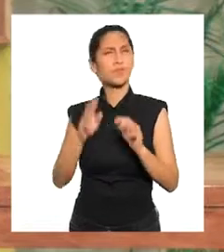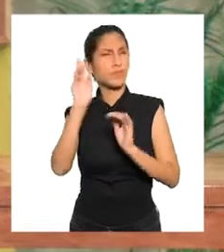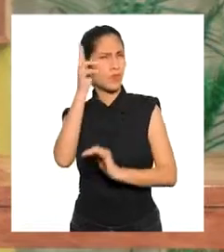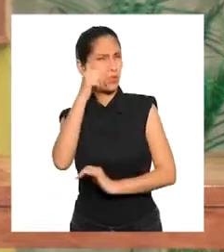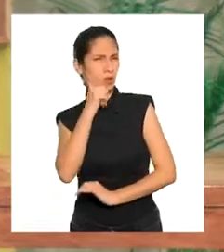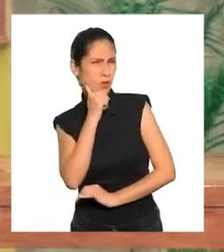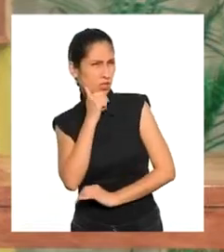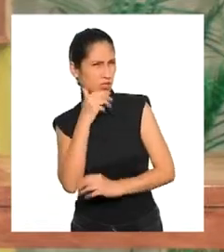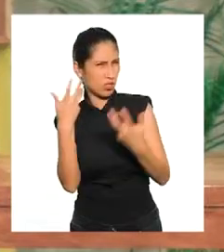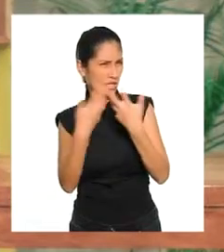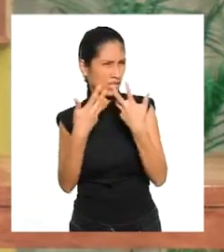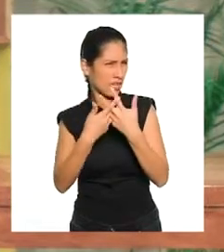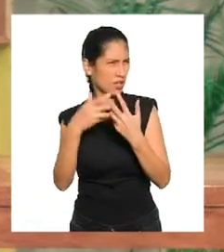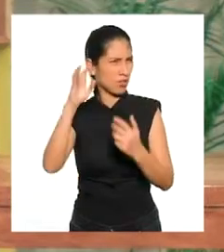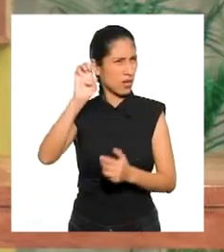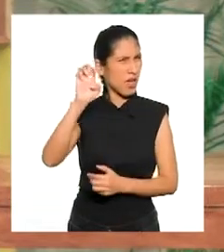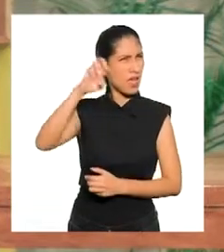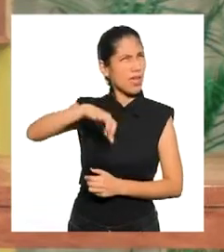la